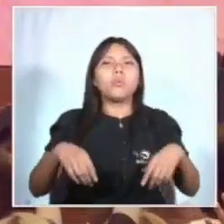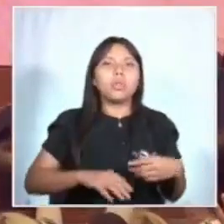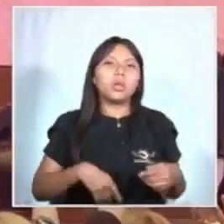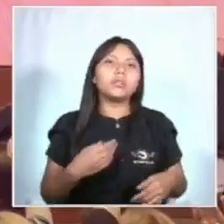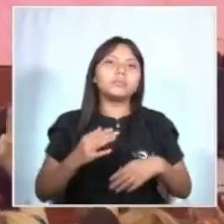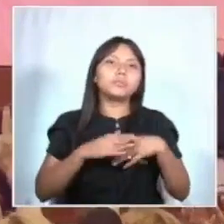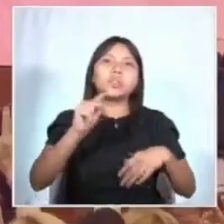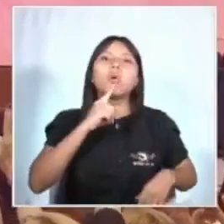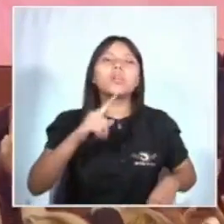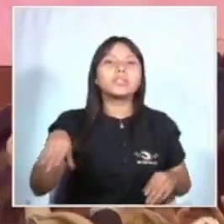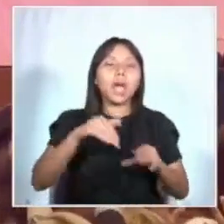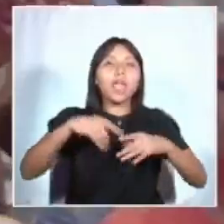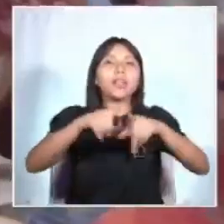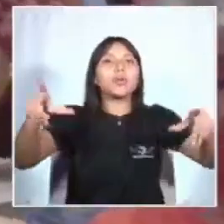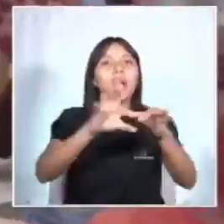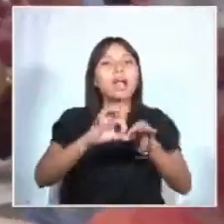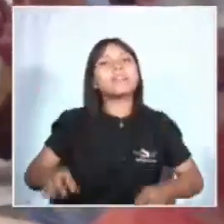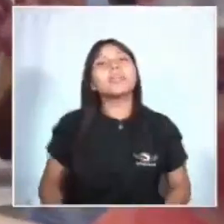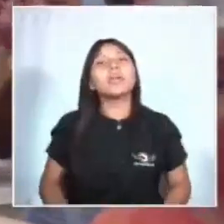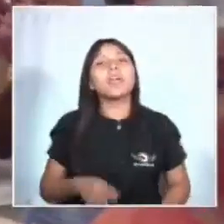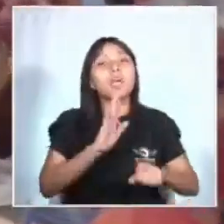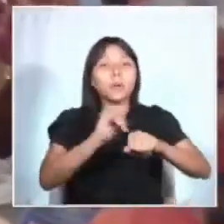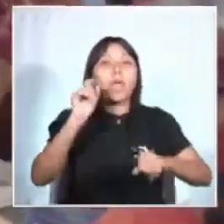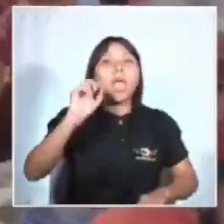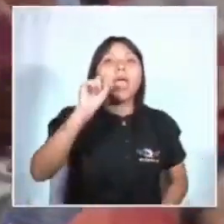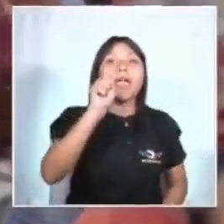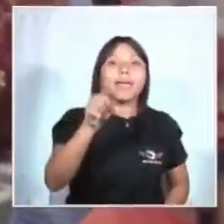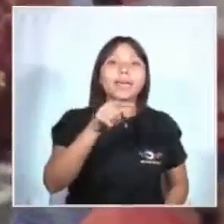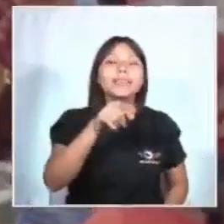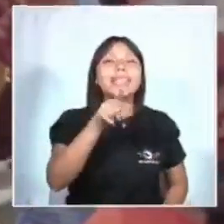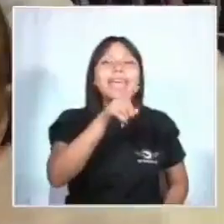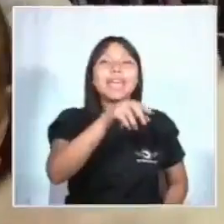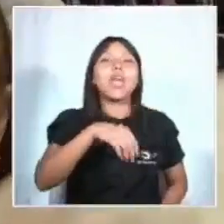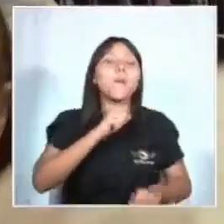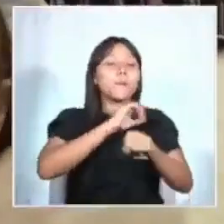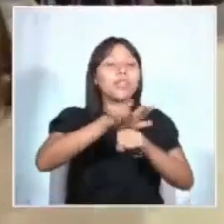de asignación. El rey te mandó a llamar porque hay